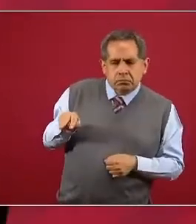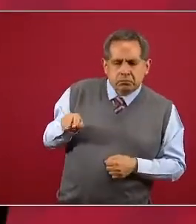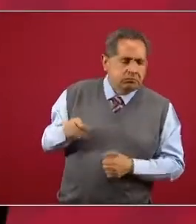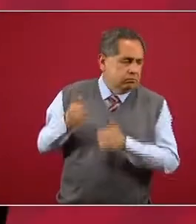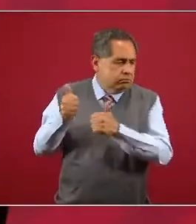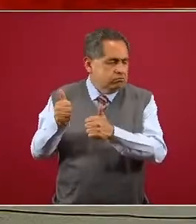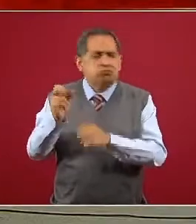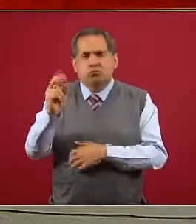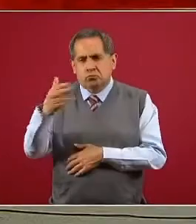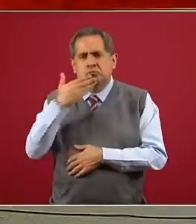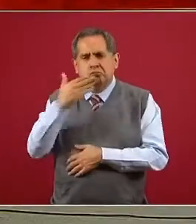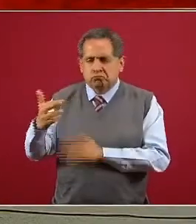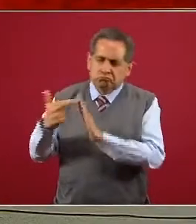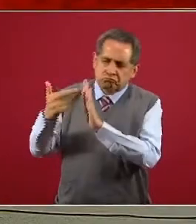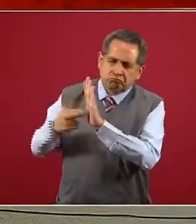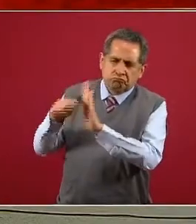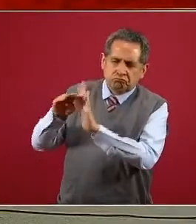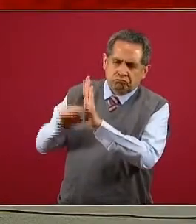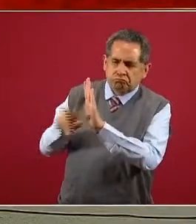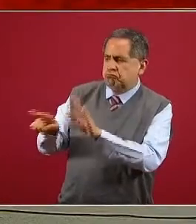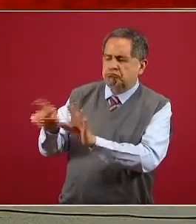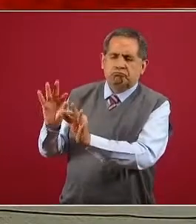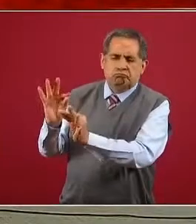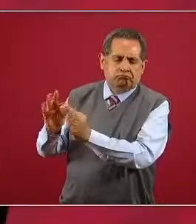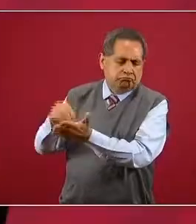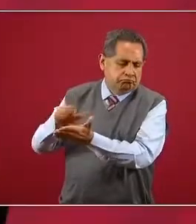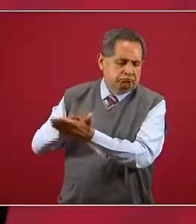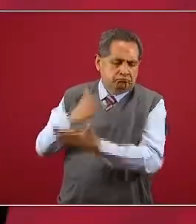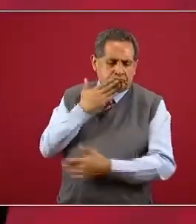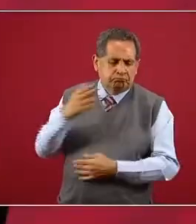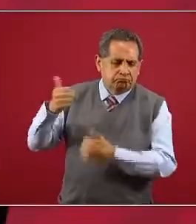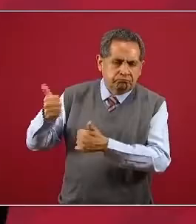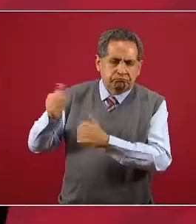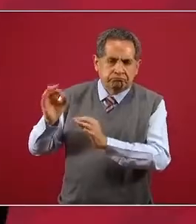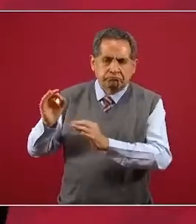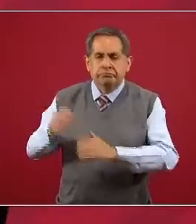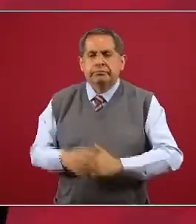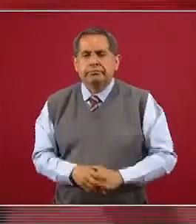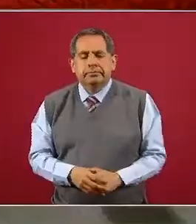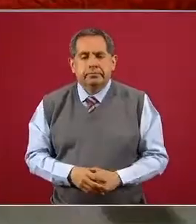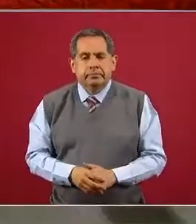de que se cuidaron bien los aspectos de salud.